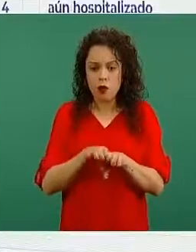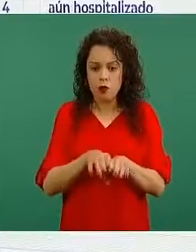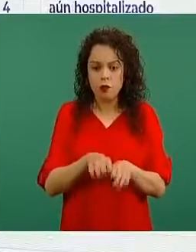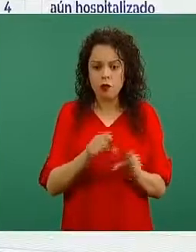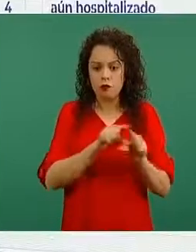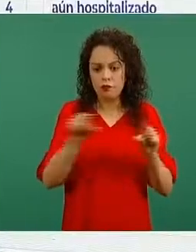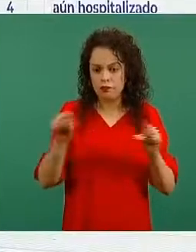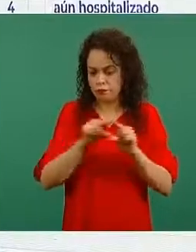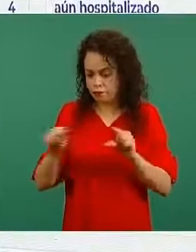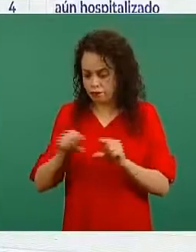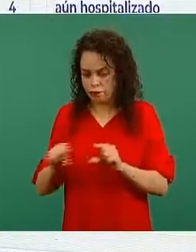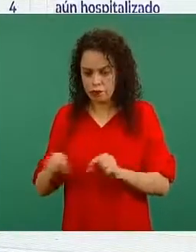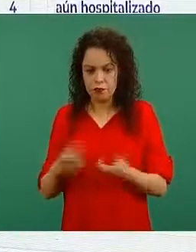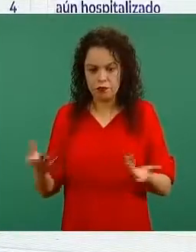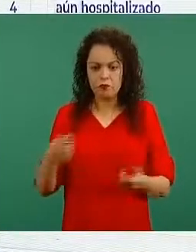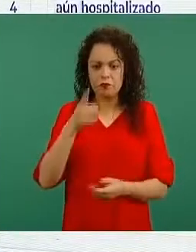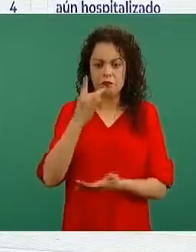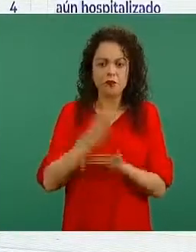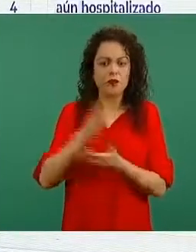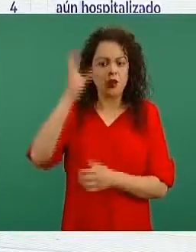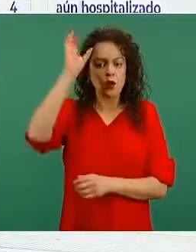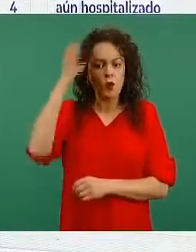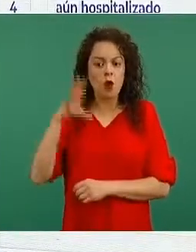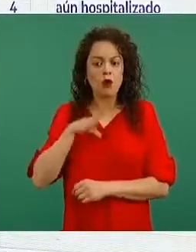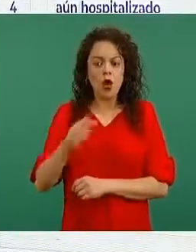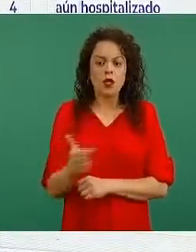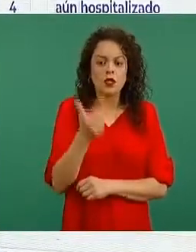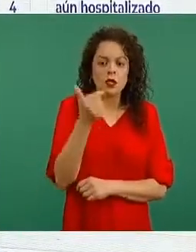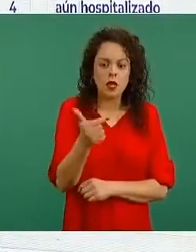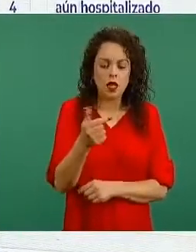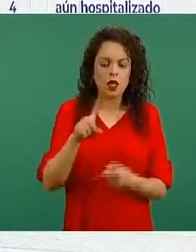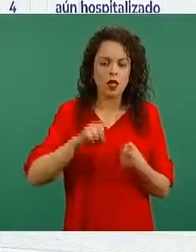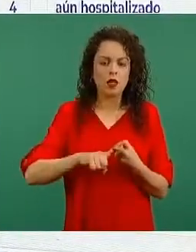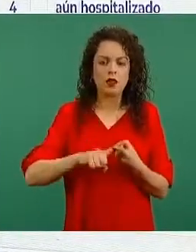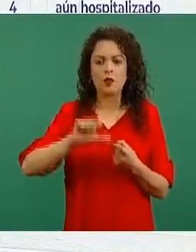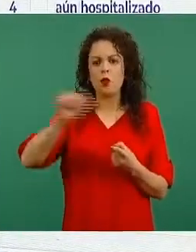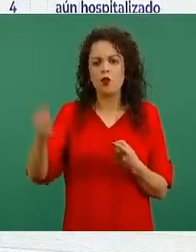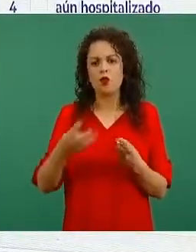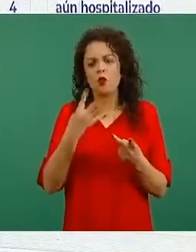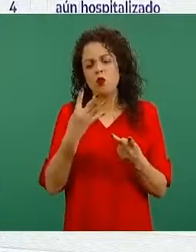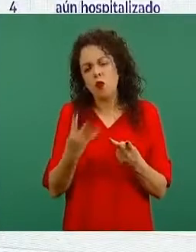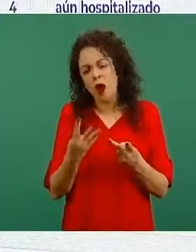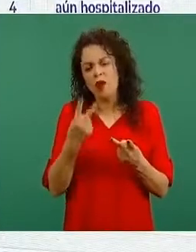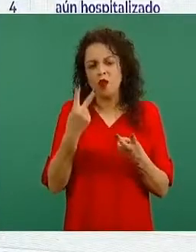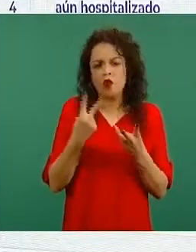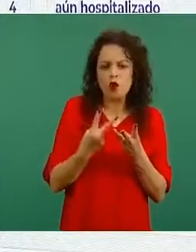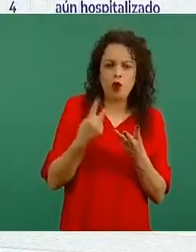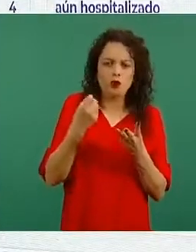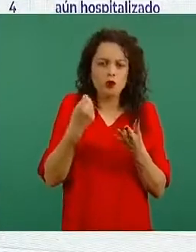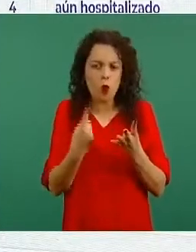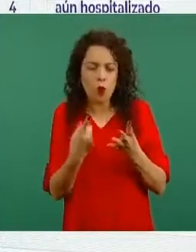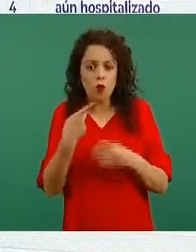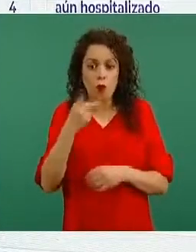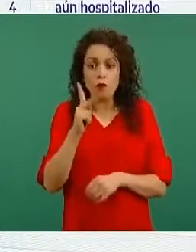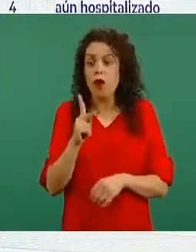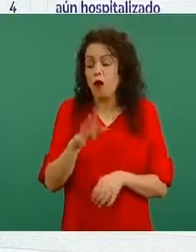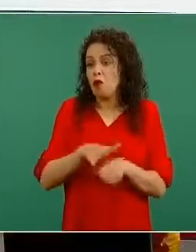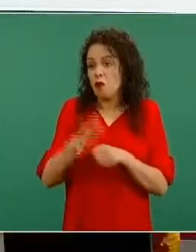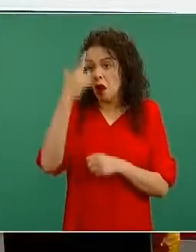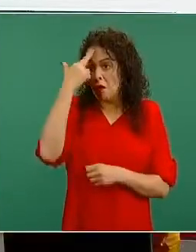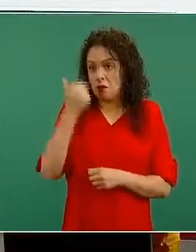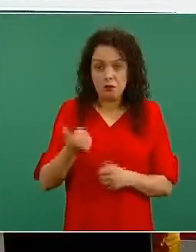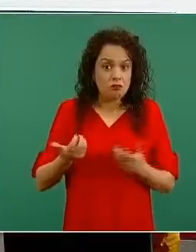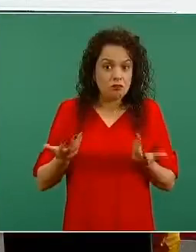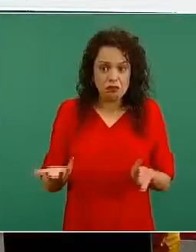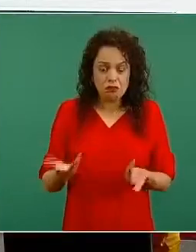ninguna predilección. Coahuila es el estado que ha tenido 7 eventos, los demás 4, 2 y 1, pero no hay ninguna razón hasta el momento